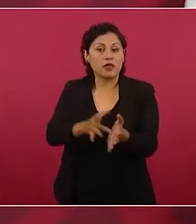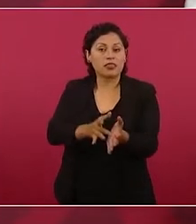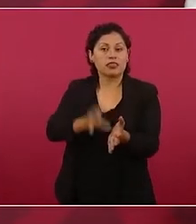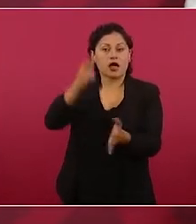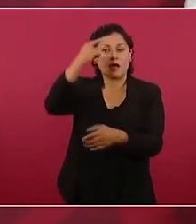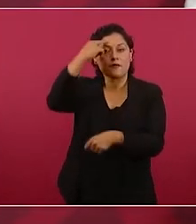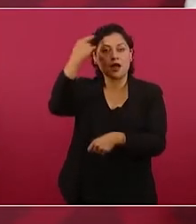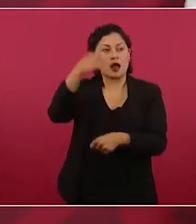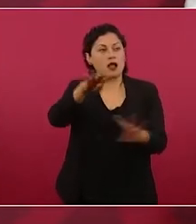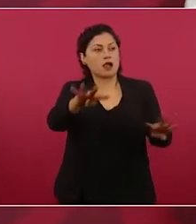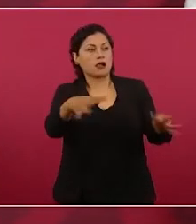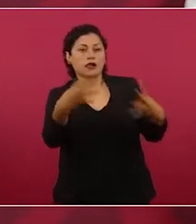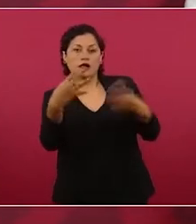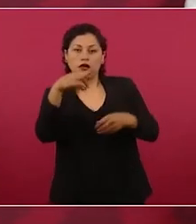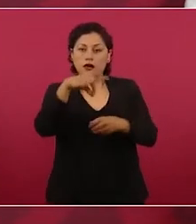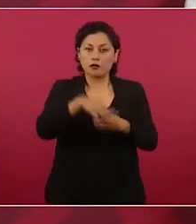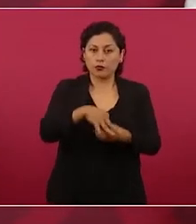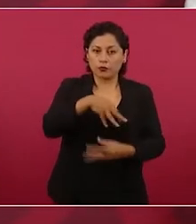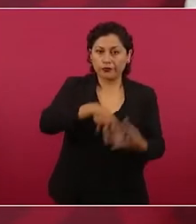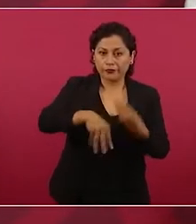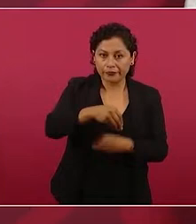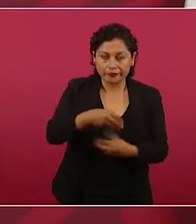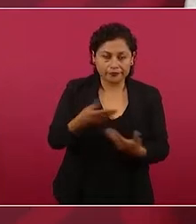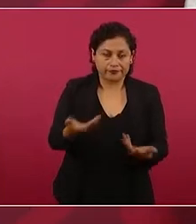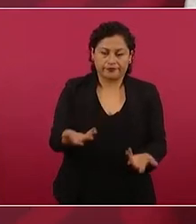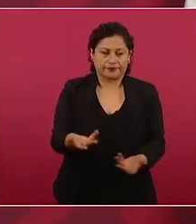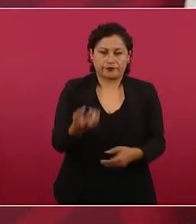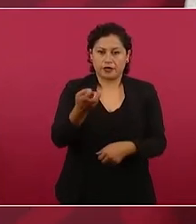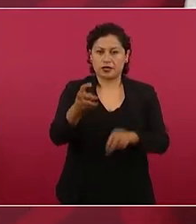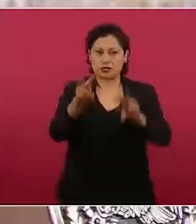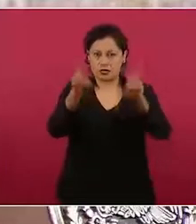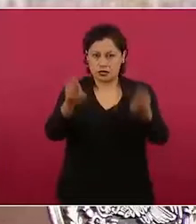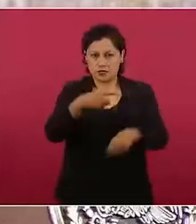lo hemos estado combatiendo y lo vamos a seguir combatiendo.